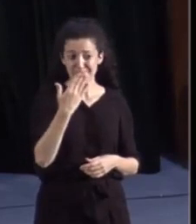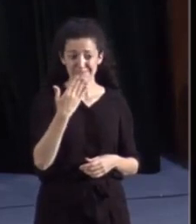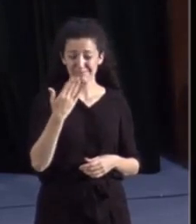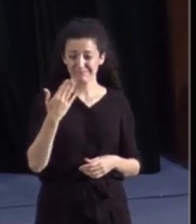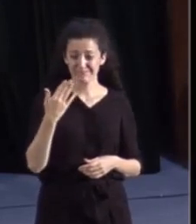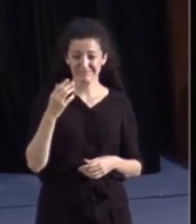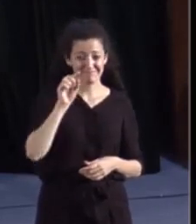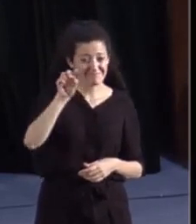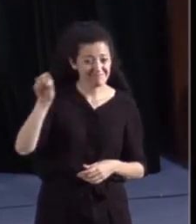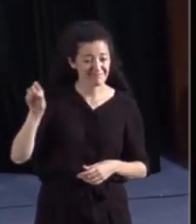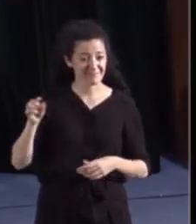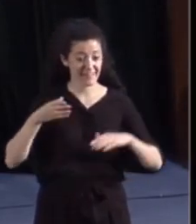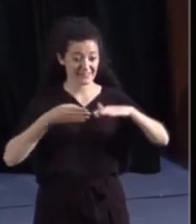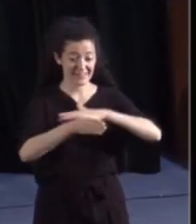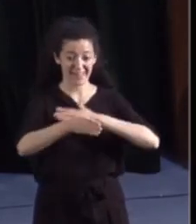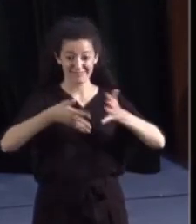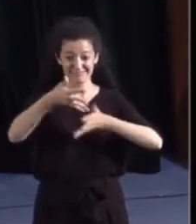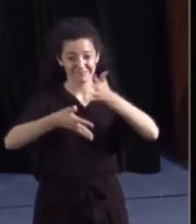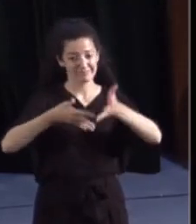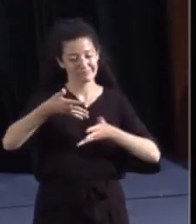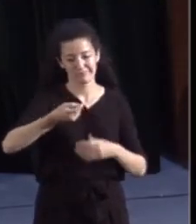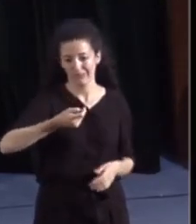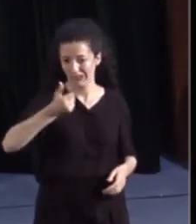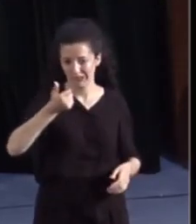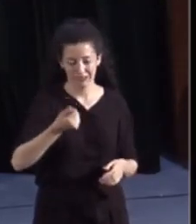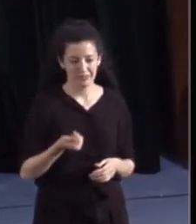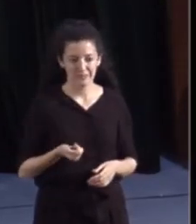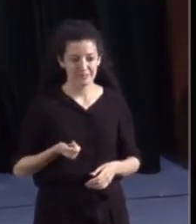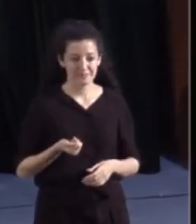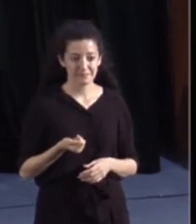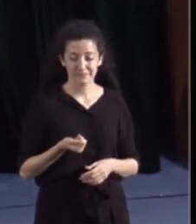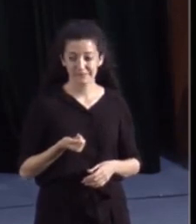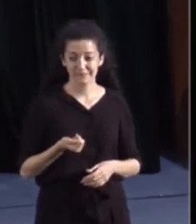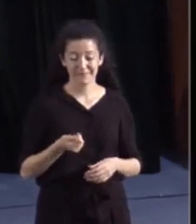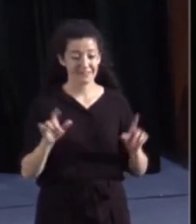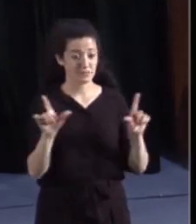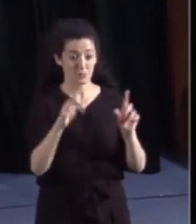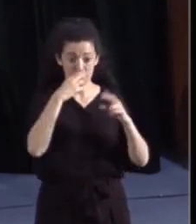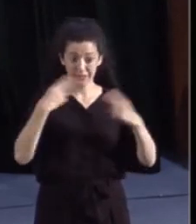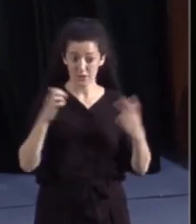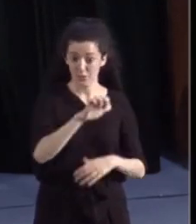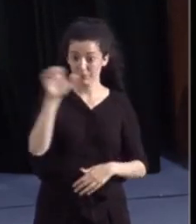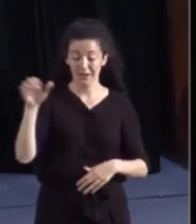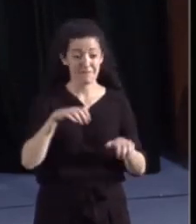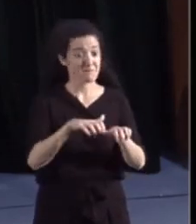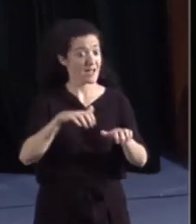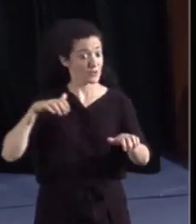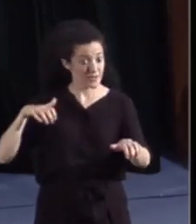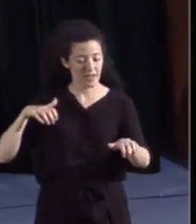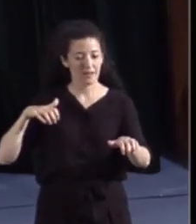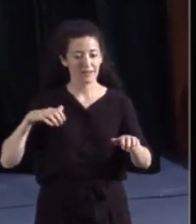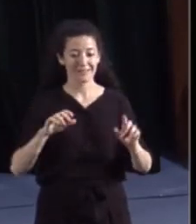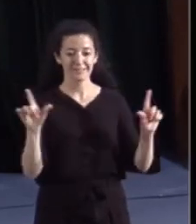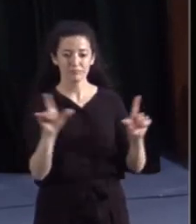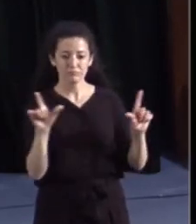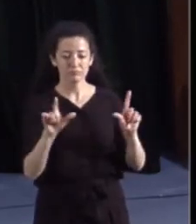muy escasa. En más de la mitad de las televisiones públicas europeas solo se da accesibilidad en lengua de signos